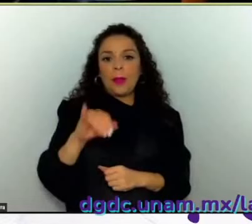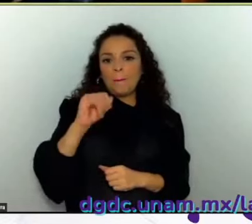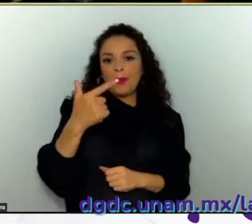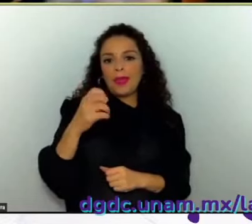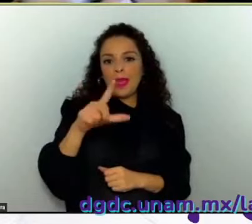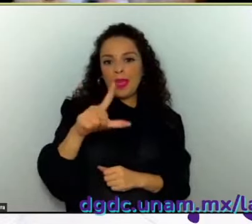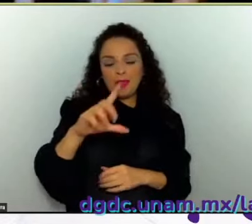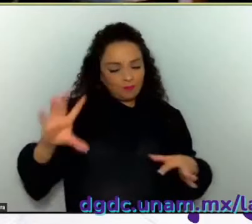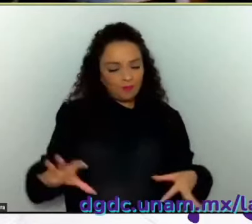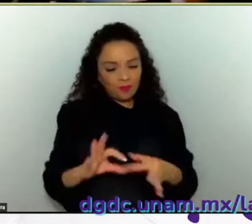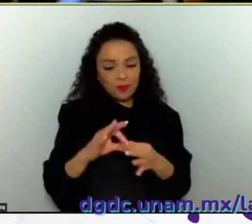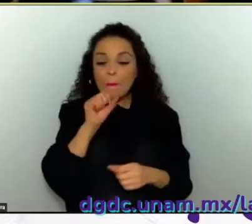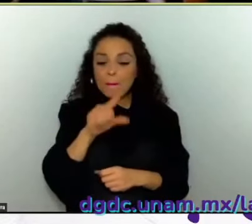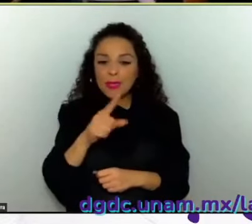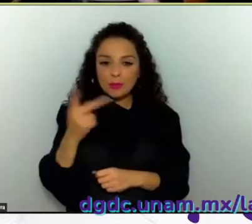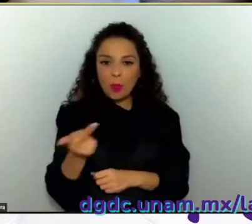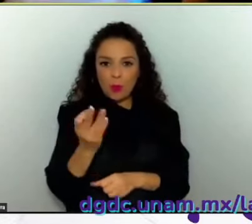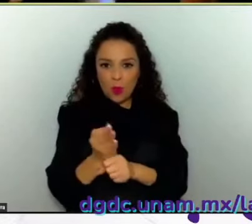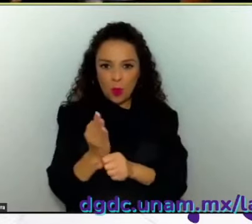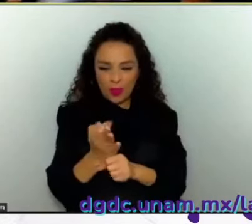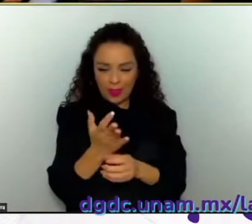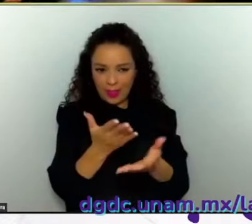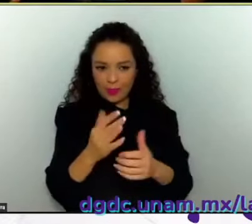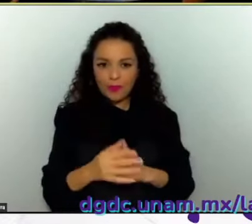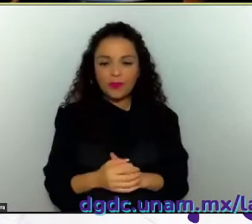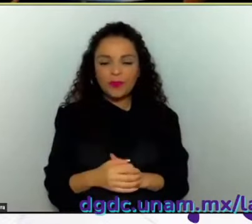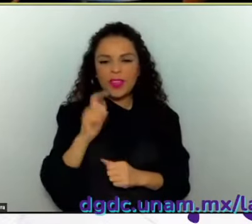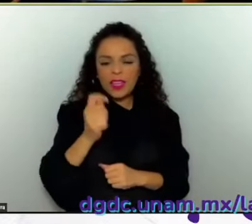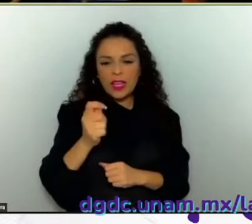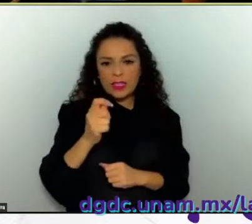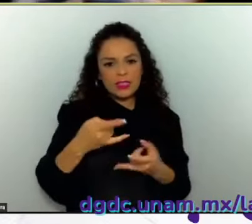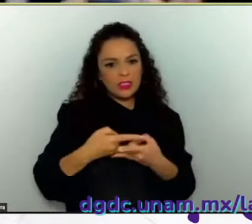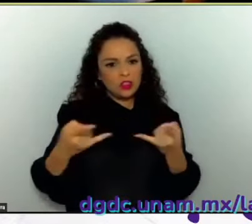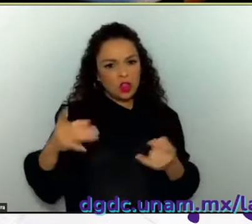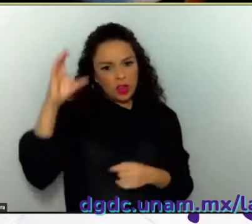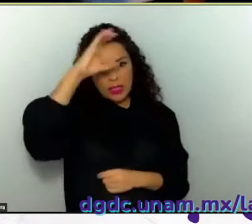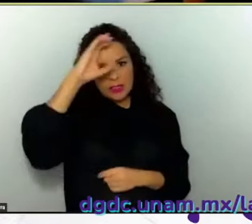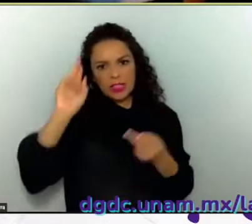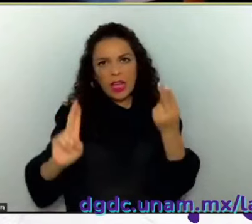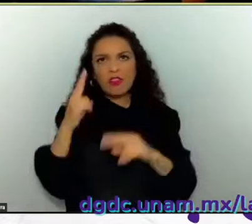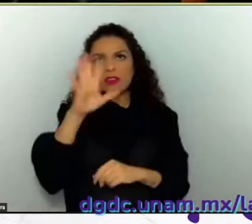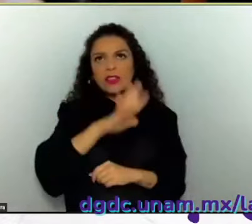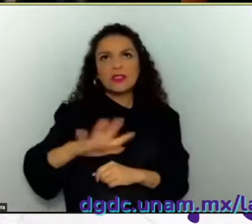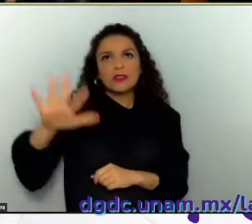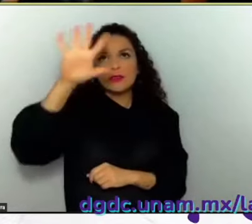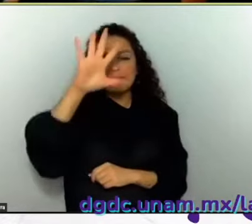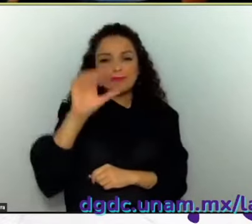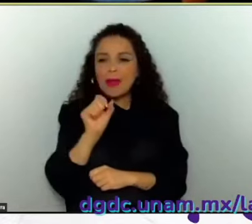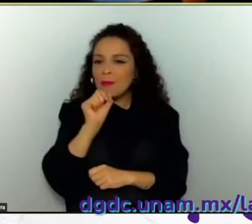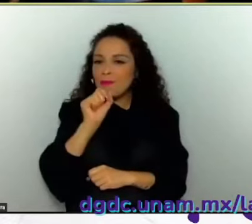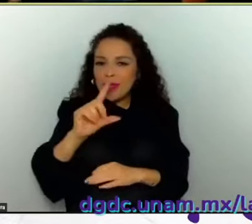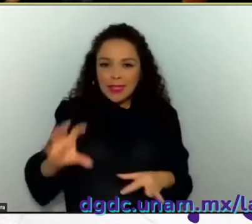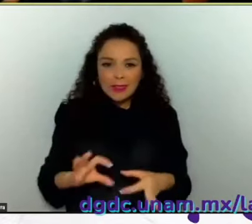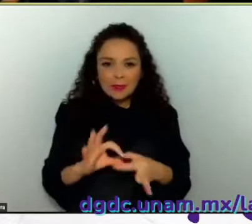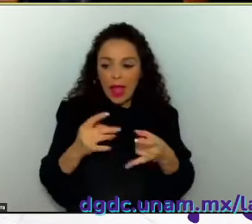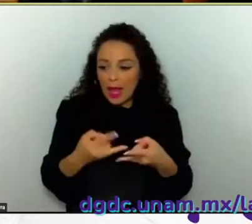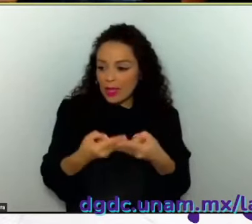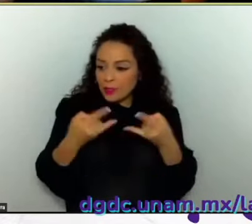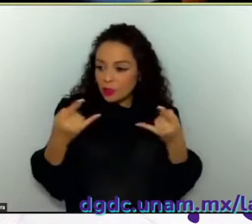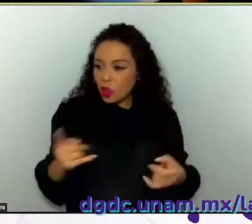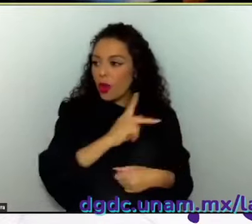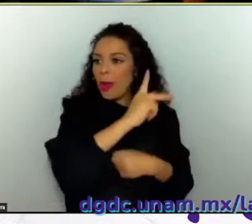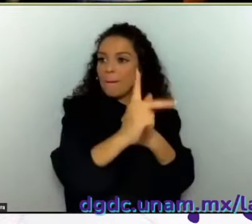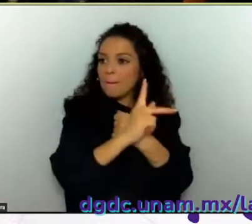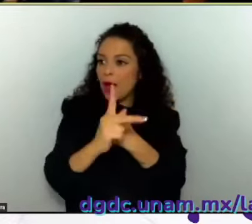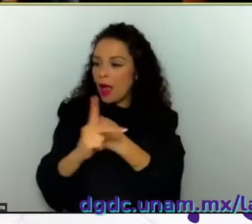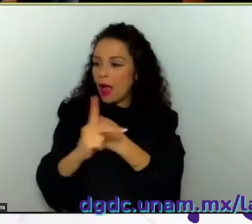pregunta, también vimos que la historia de la ciencia del universo es la historia en sí misma, ¿no? La historia de países, la